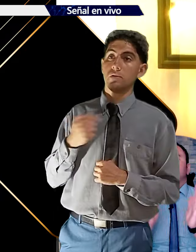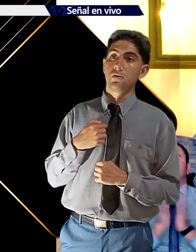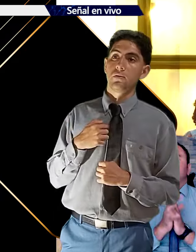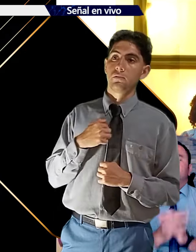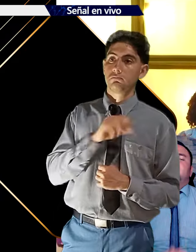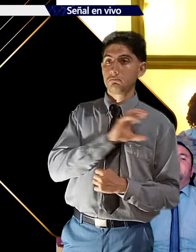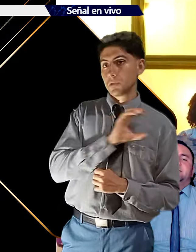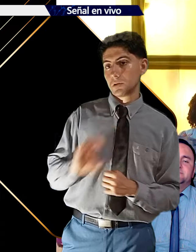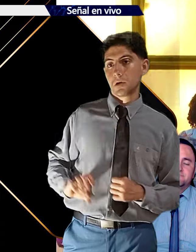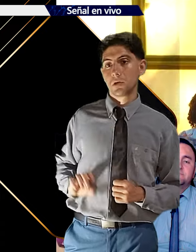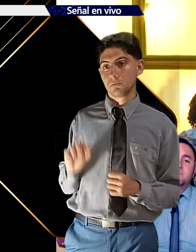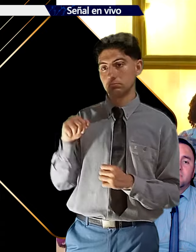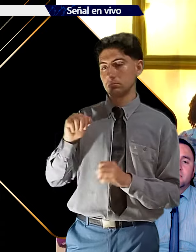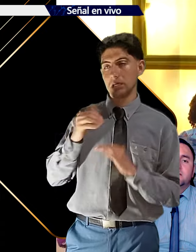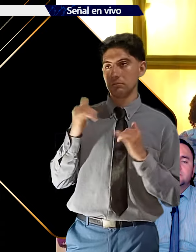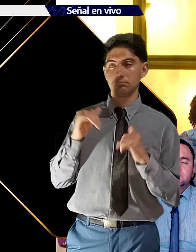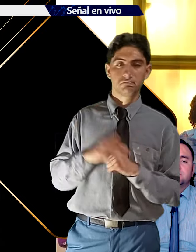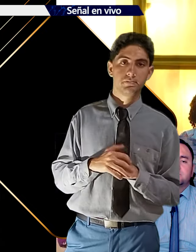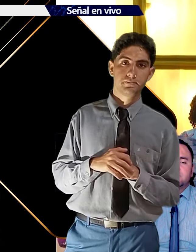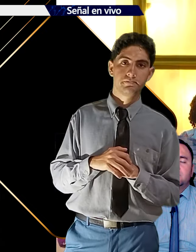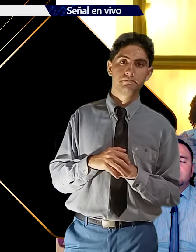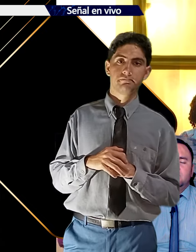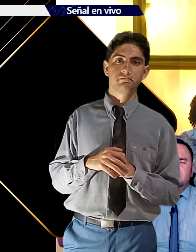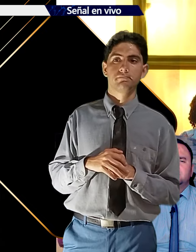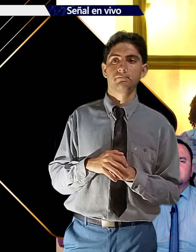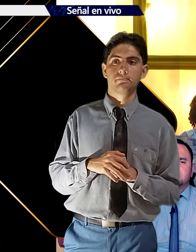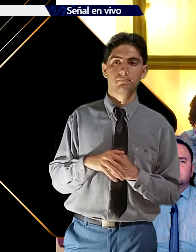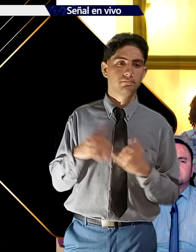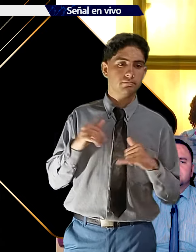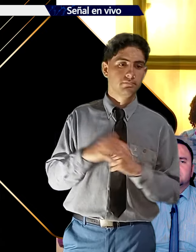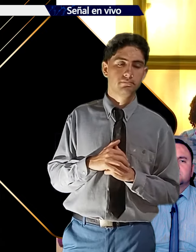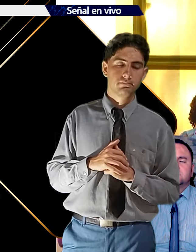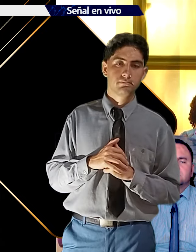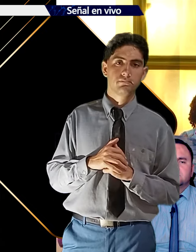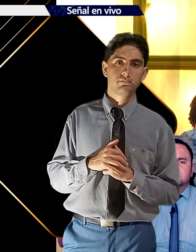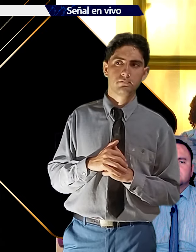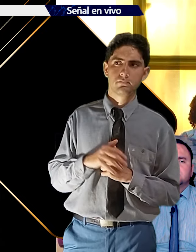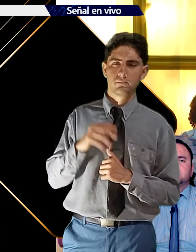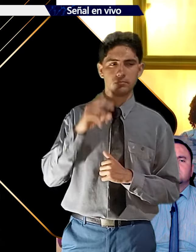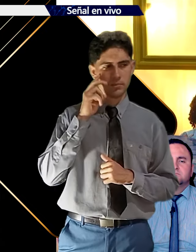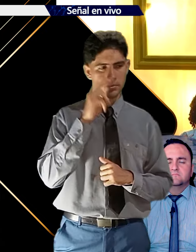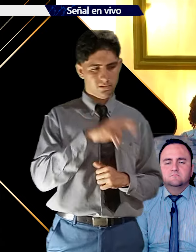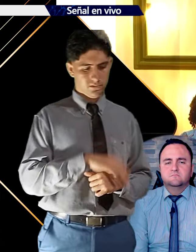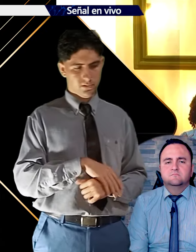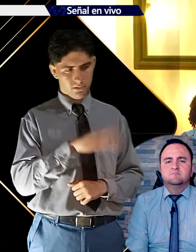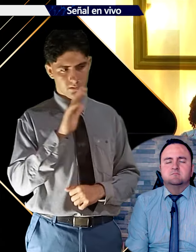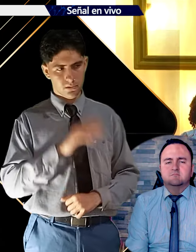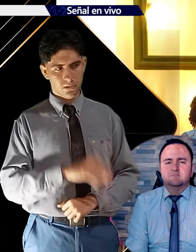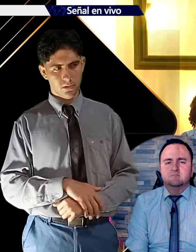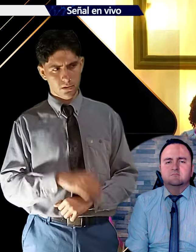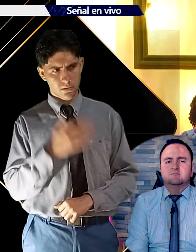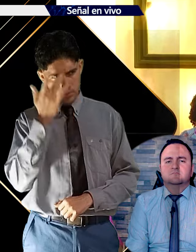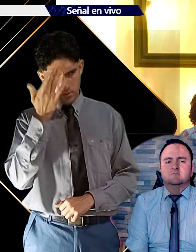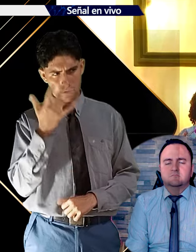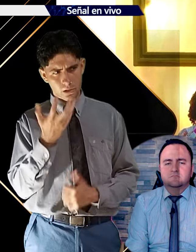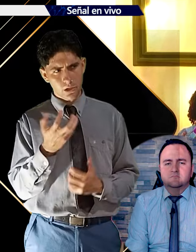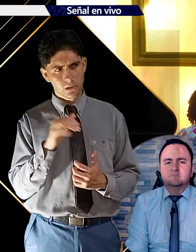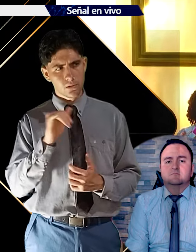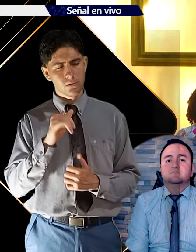usted, servir a Dios. Pero ella decía, yo no tengo clara que es cristiana, sí, pero hasta ahí. Y